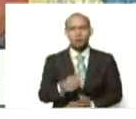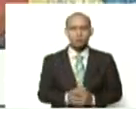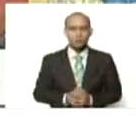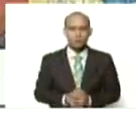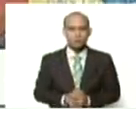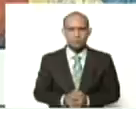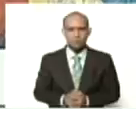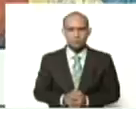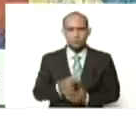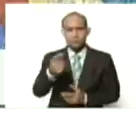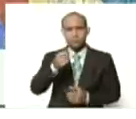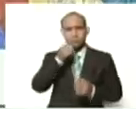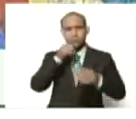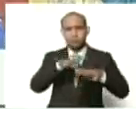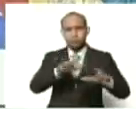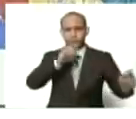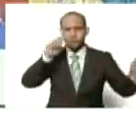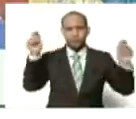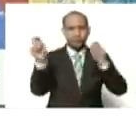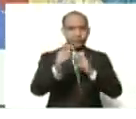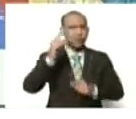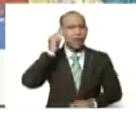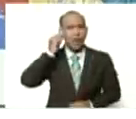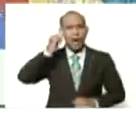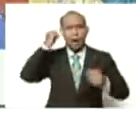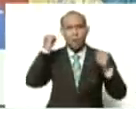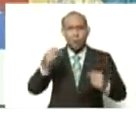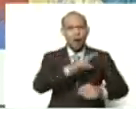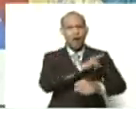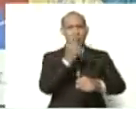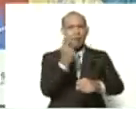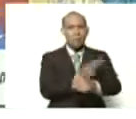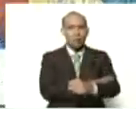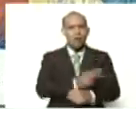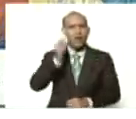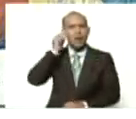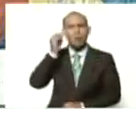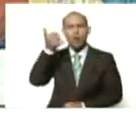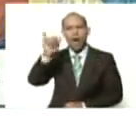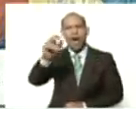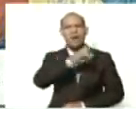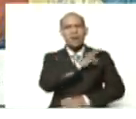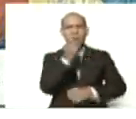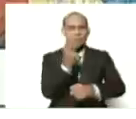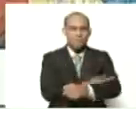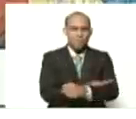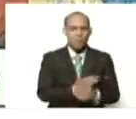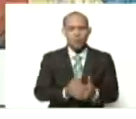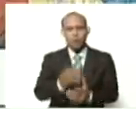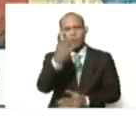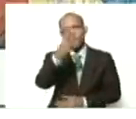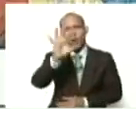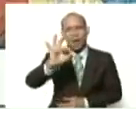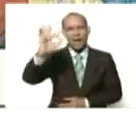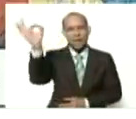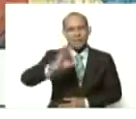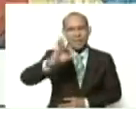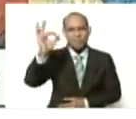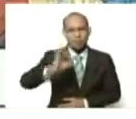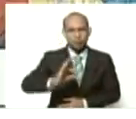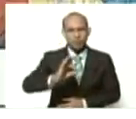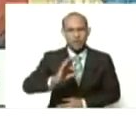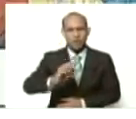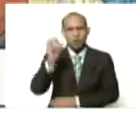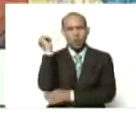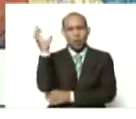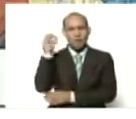se convirtió en realidad en Venezuela. Mujeres al poder, las mujeres están en el poder. El 40% de la